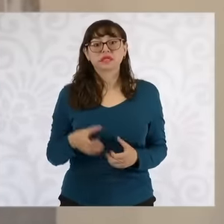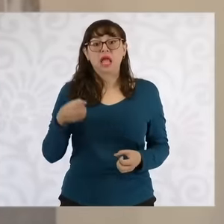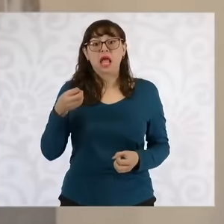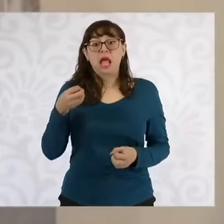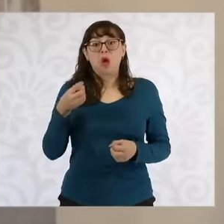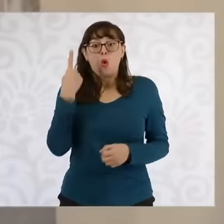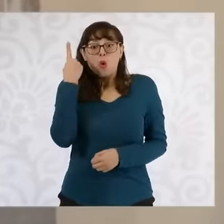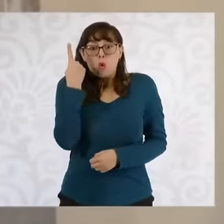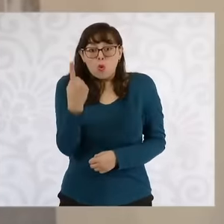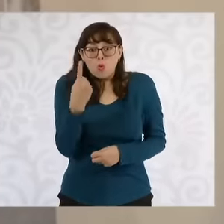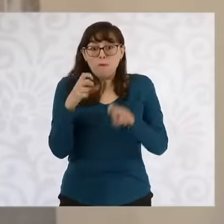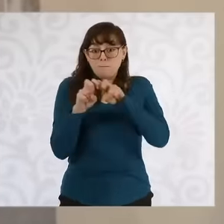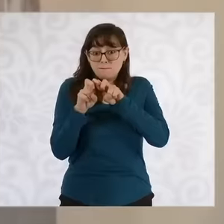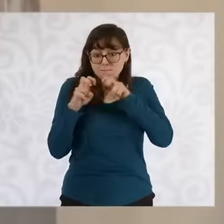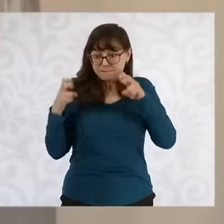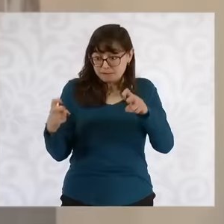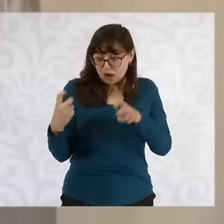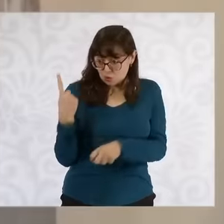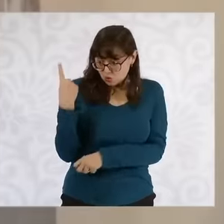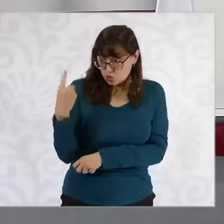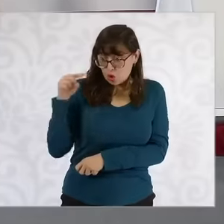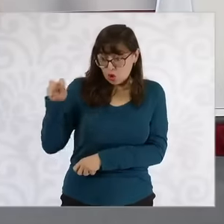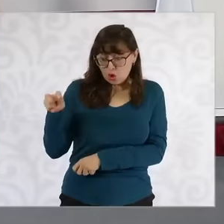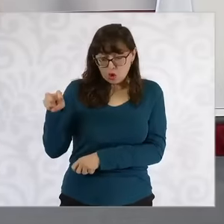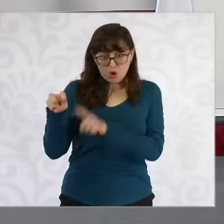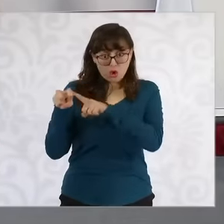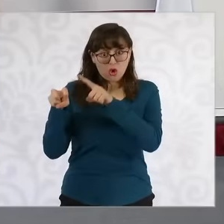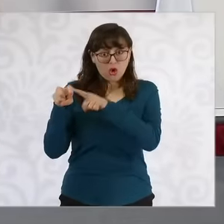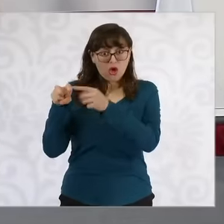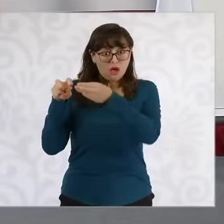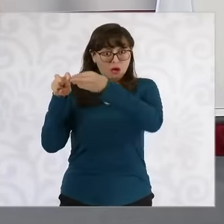con 17 parientes.